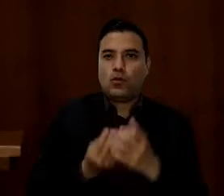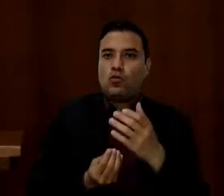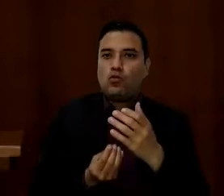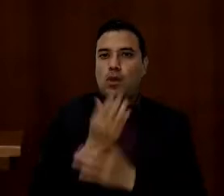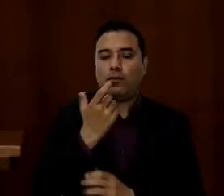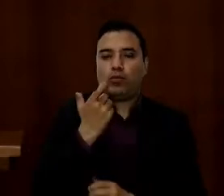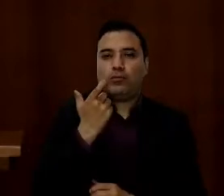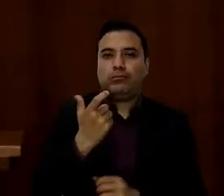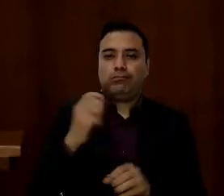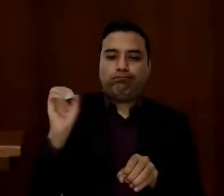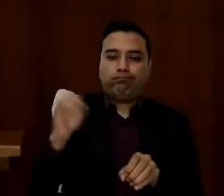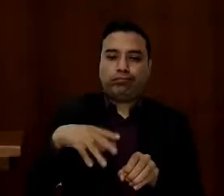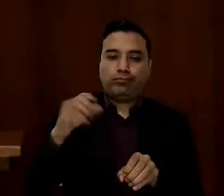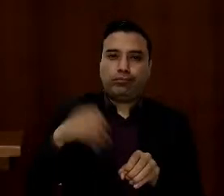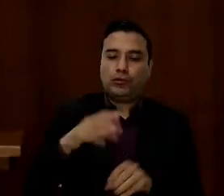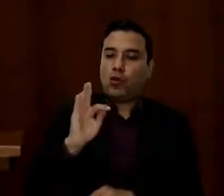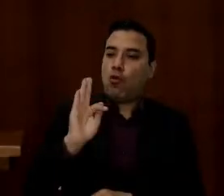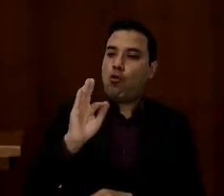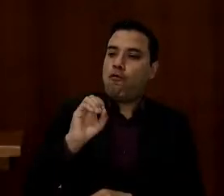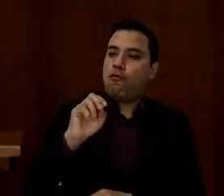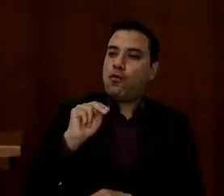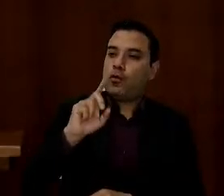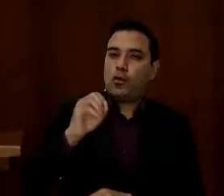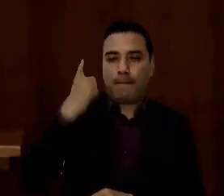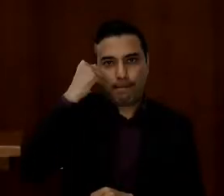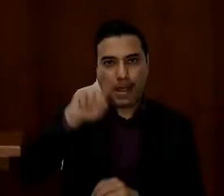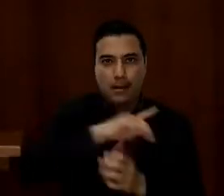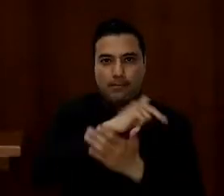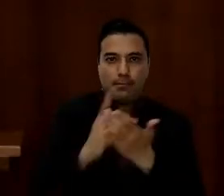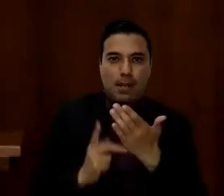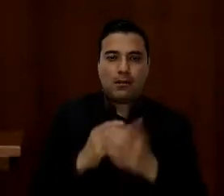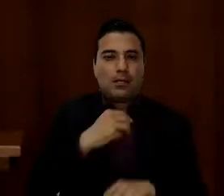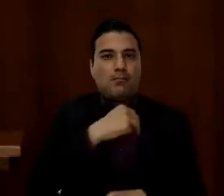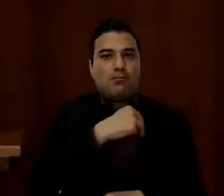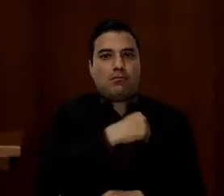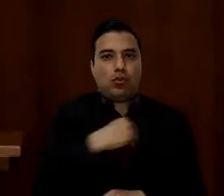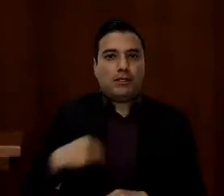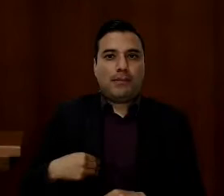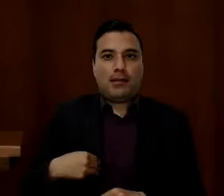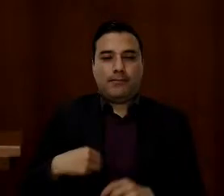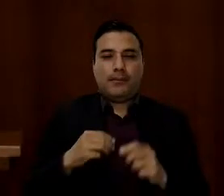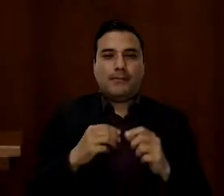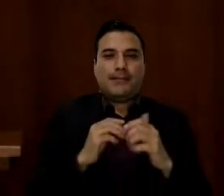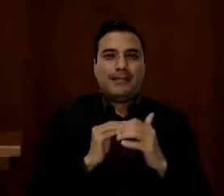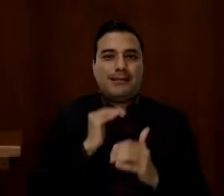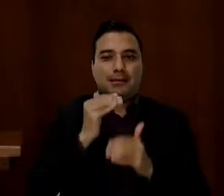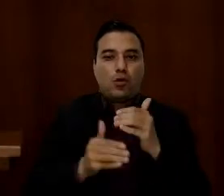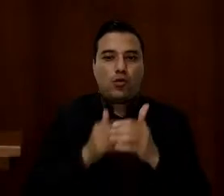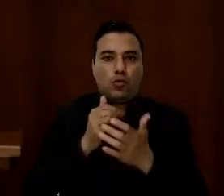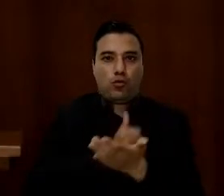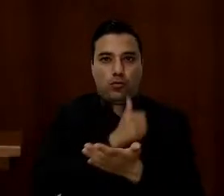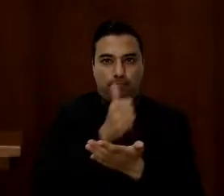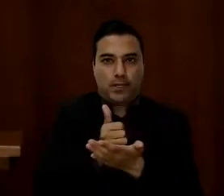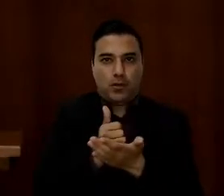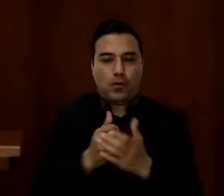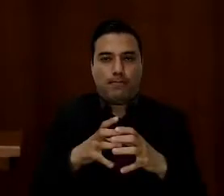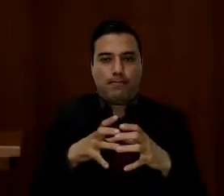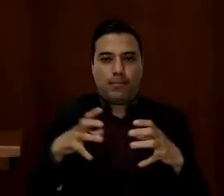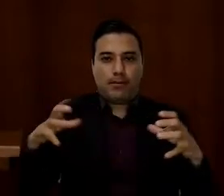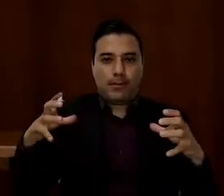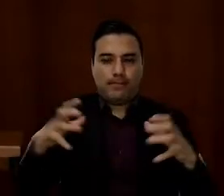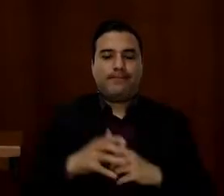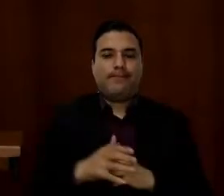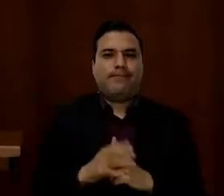financiero para la actualización o creación de los planes municipales de desarrollo urbano